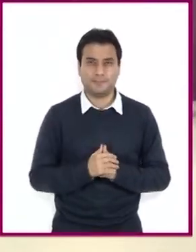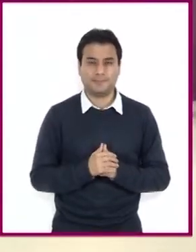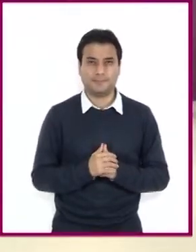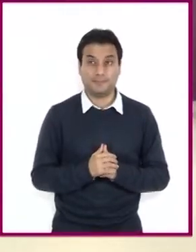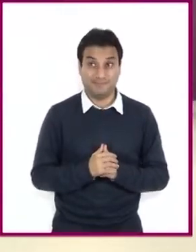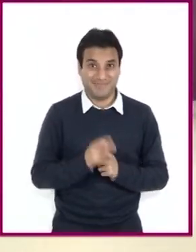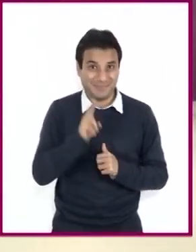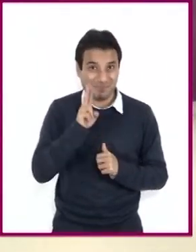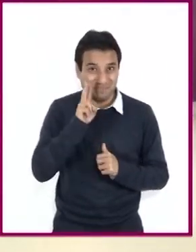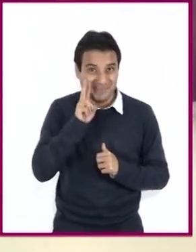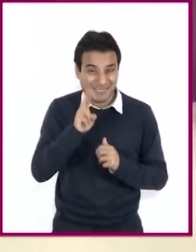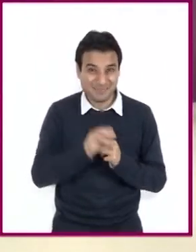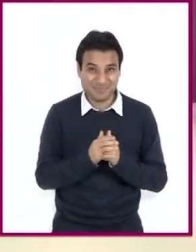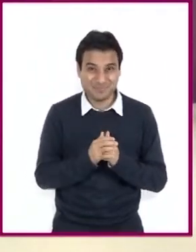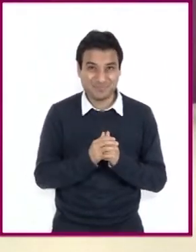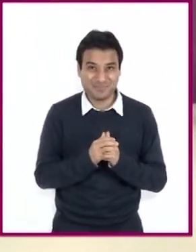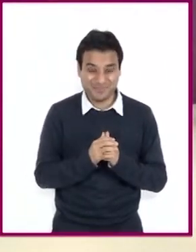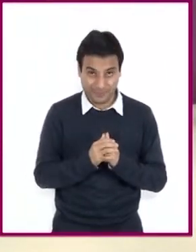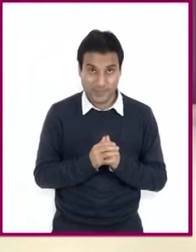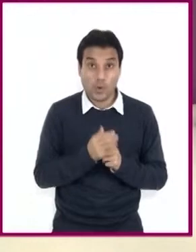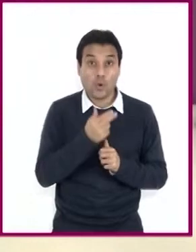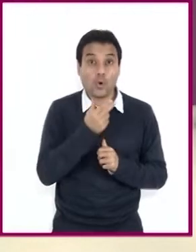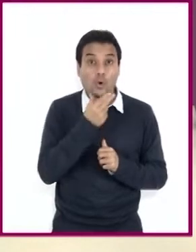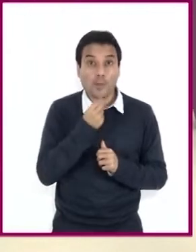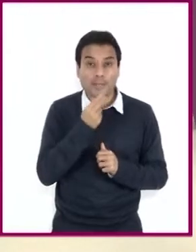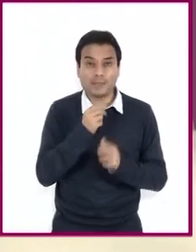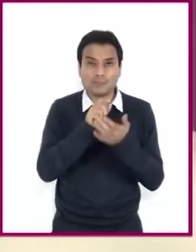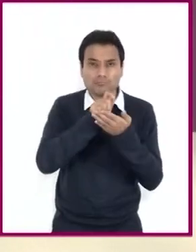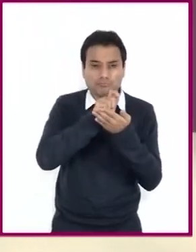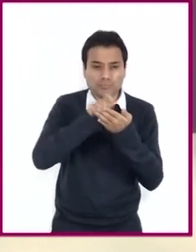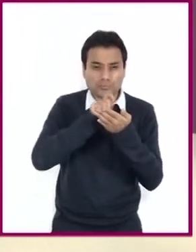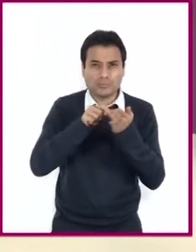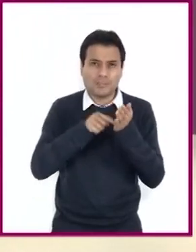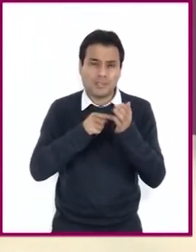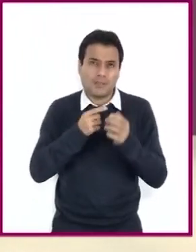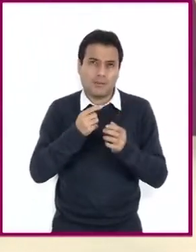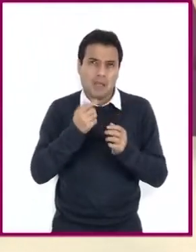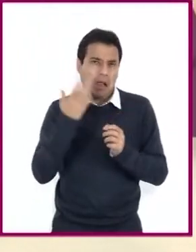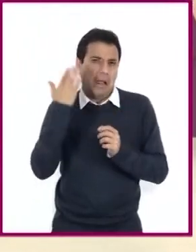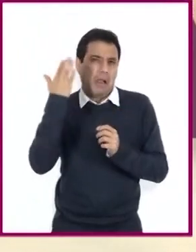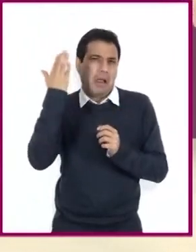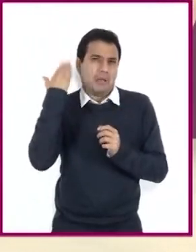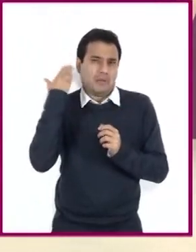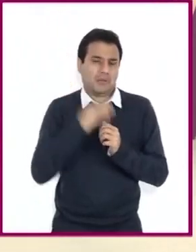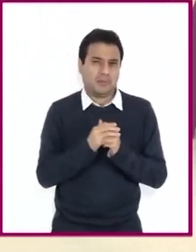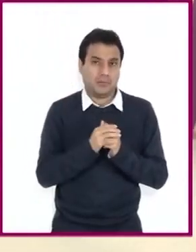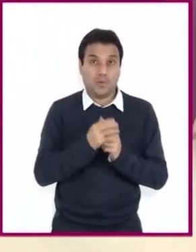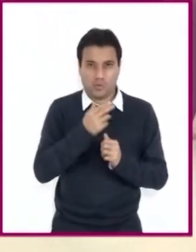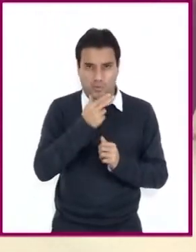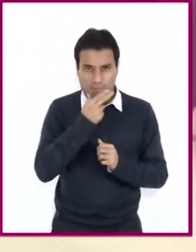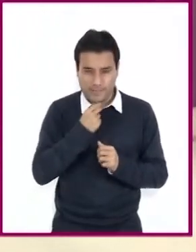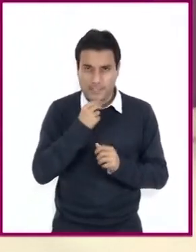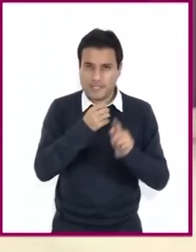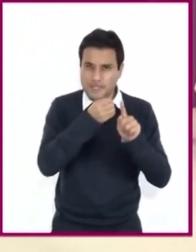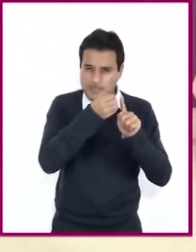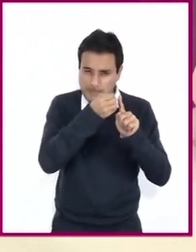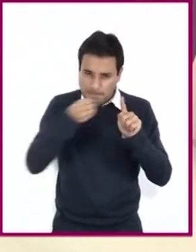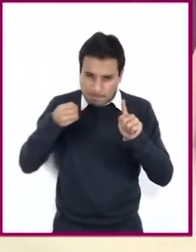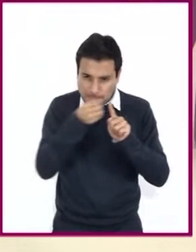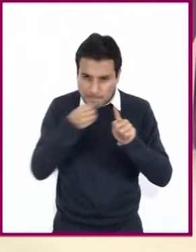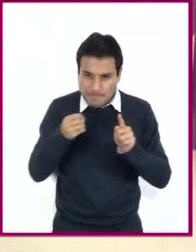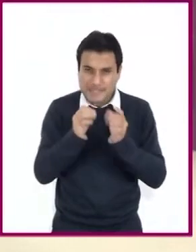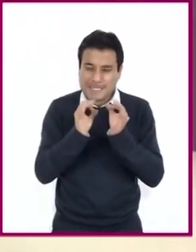Como pudieron darse cuenta, estas notas corresponden a una época más actual y son más rigurosas, tanto en el